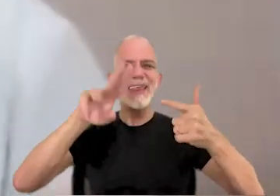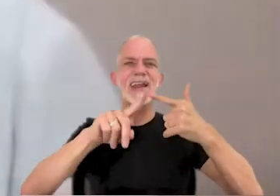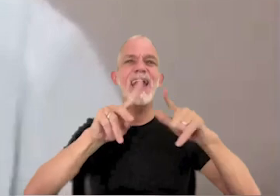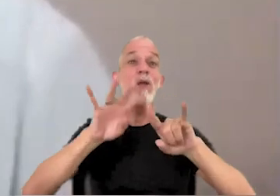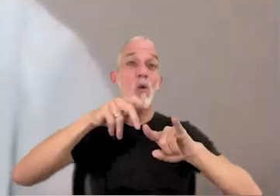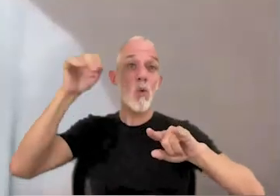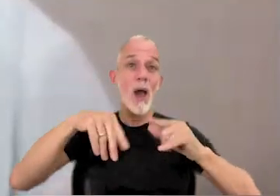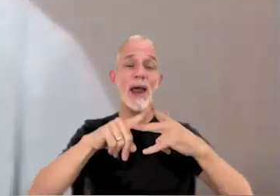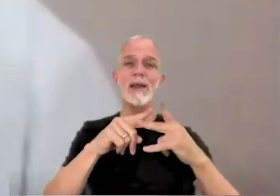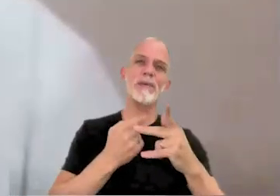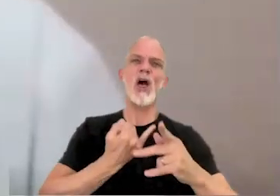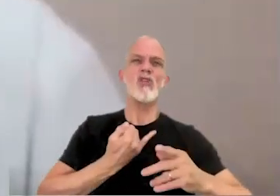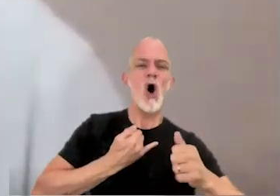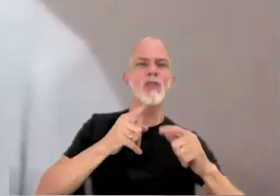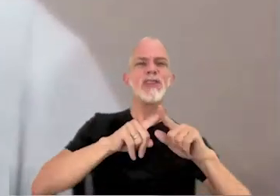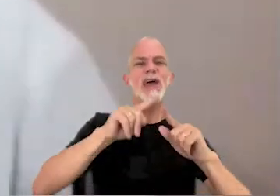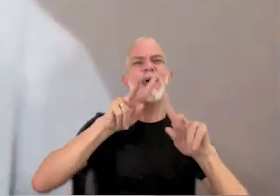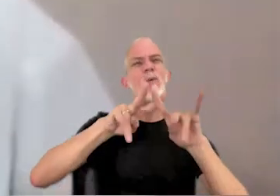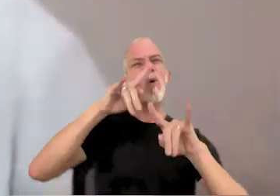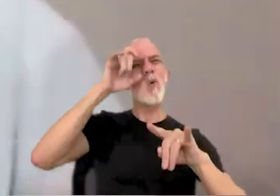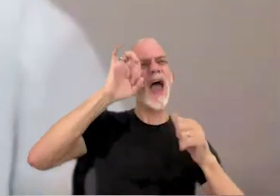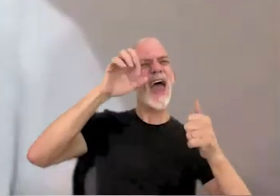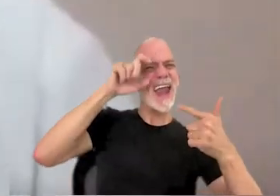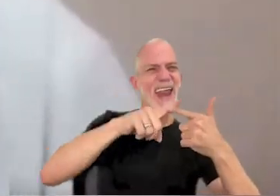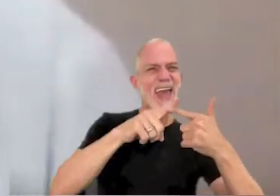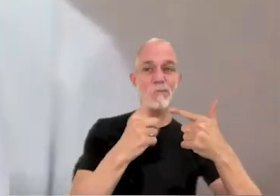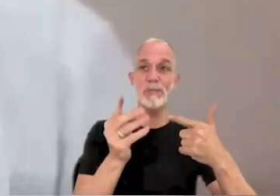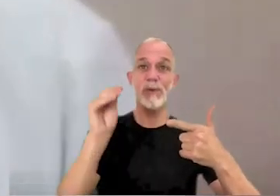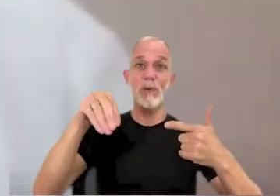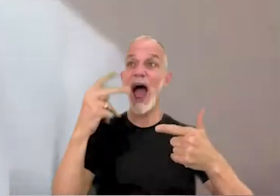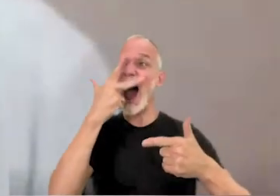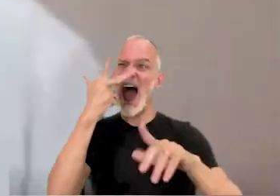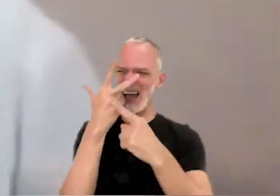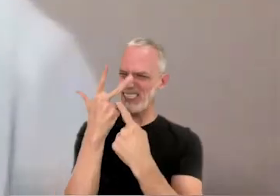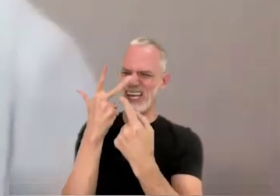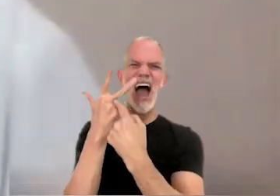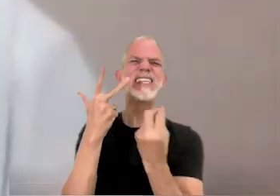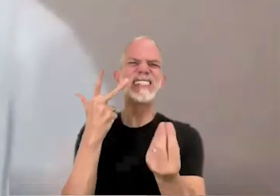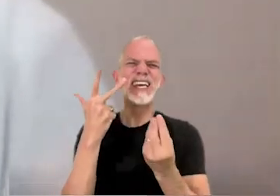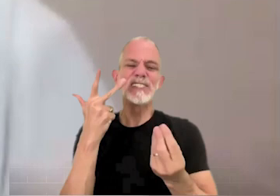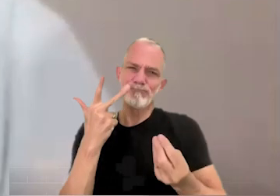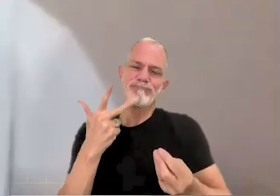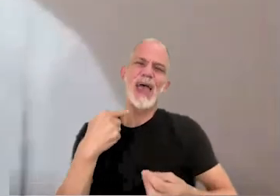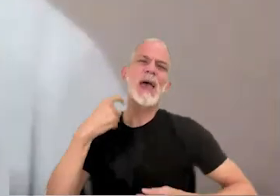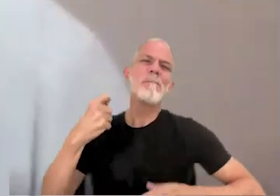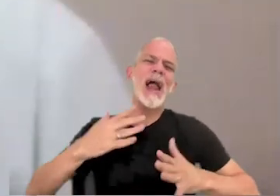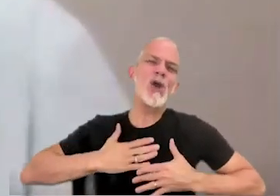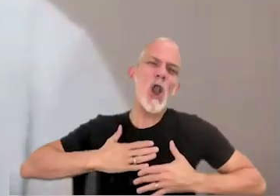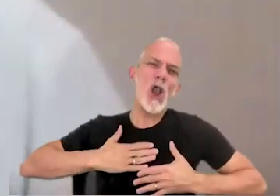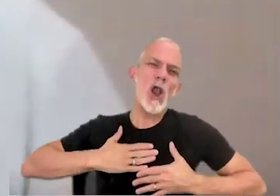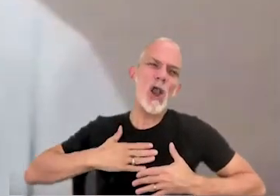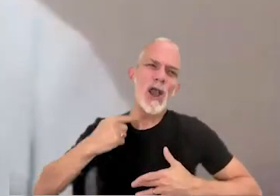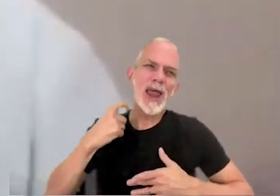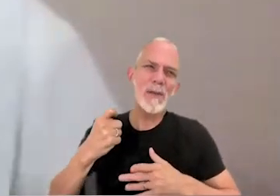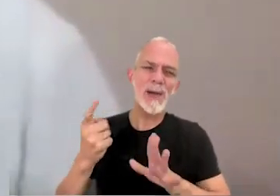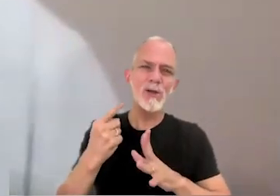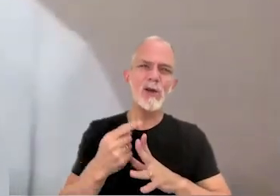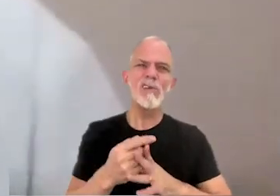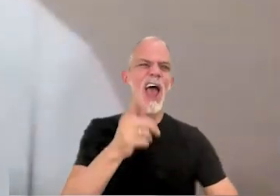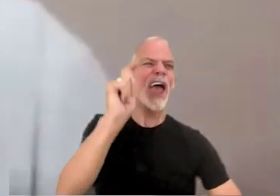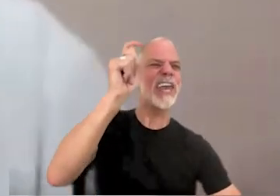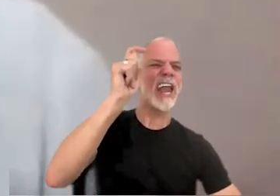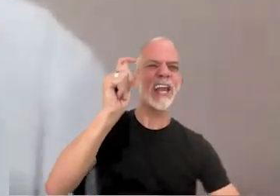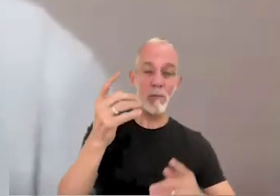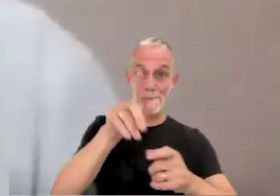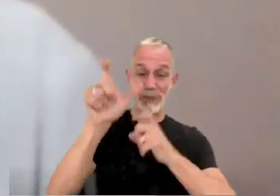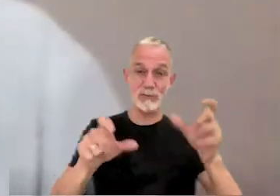where, el why, y una adicional que es la H, que en realidad en castellano sería decir quién puede entrar a la moratoria,